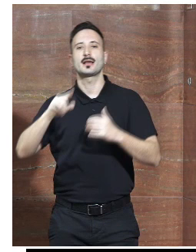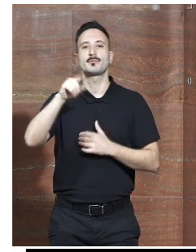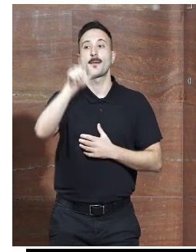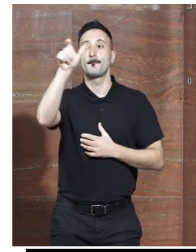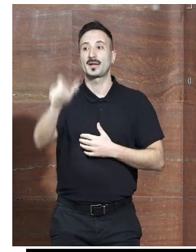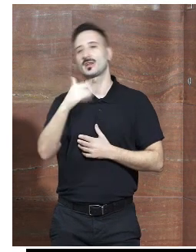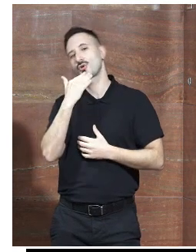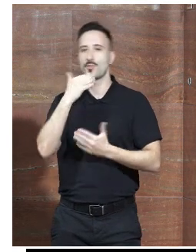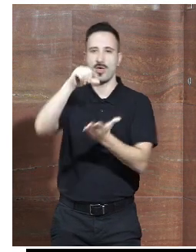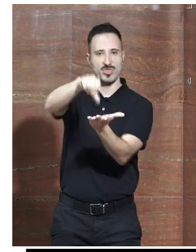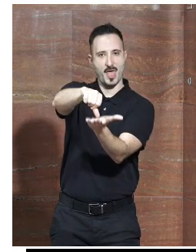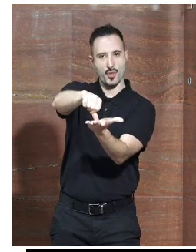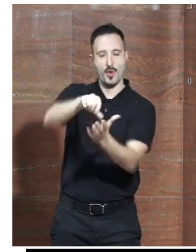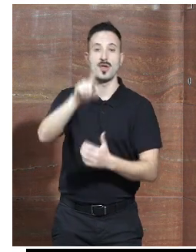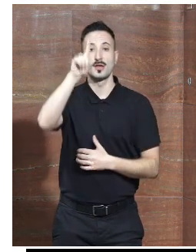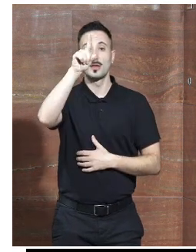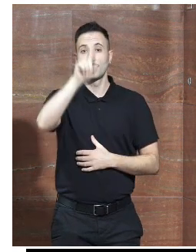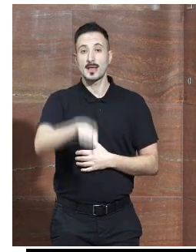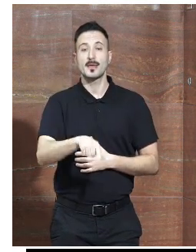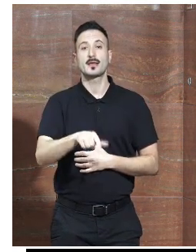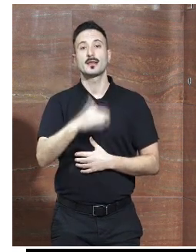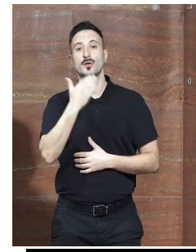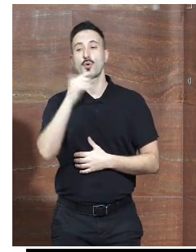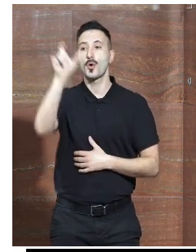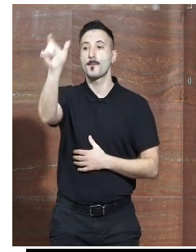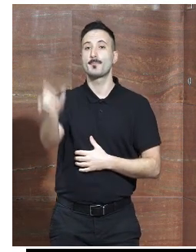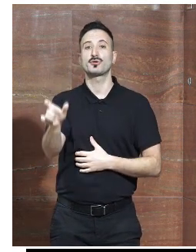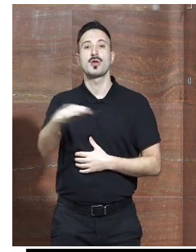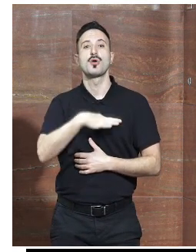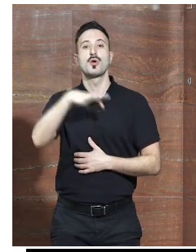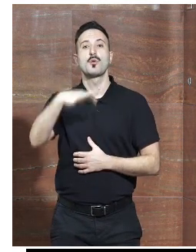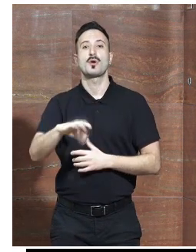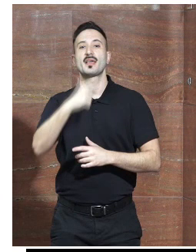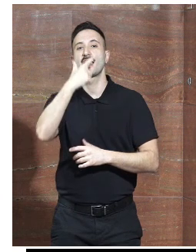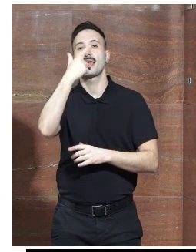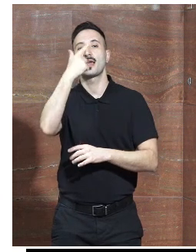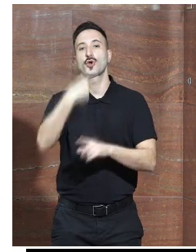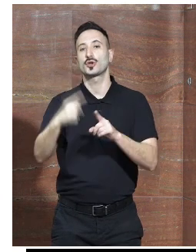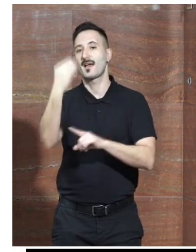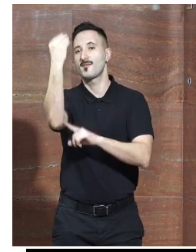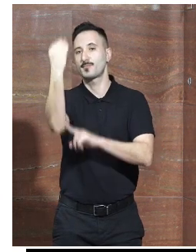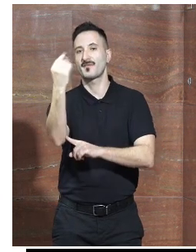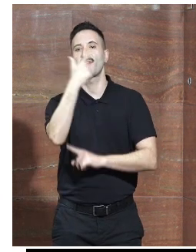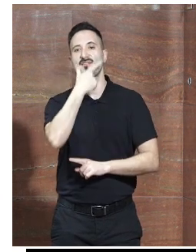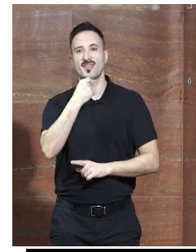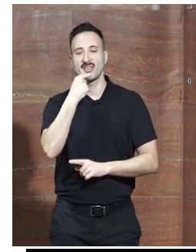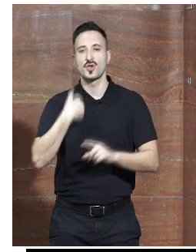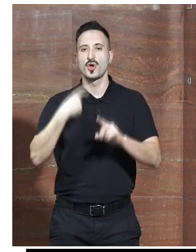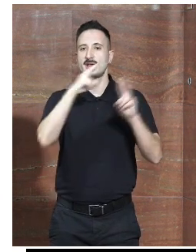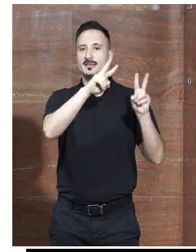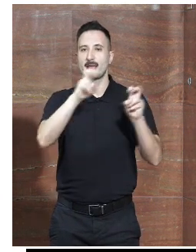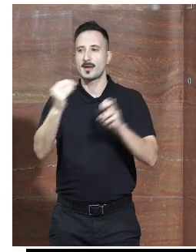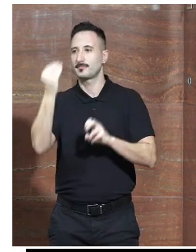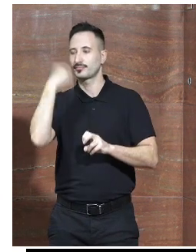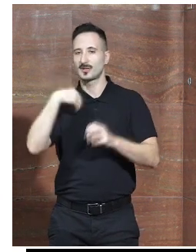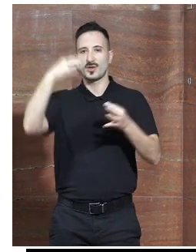persona como centro y también cómo la persona puede ser un elemento facilitador. Me he dejado algunos temas, va a ser una serie de